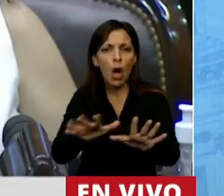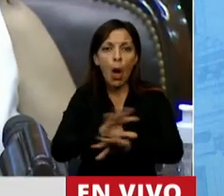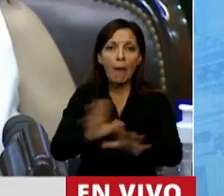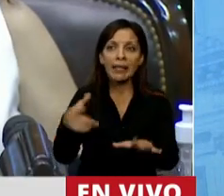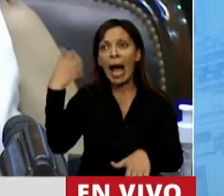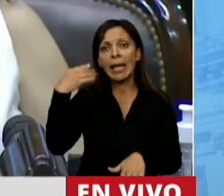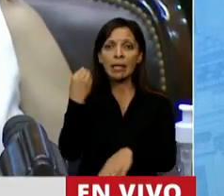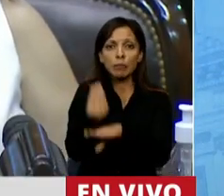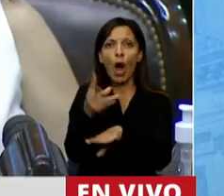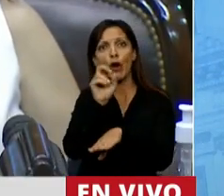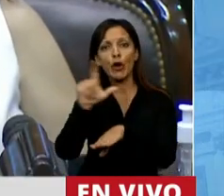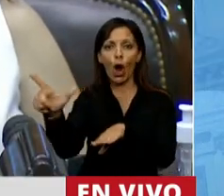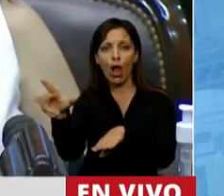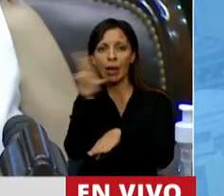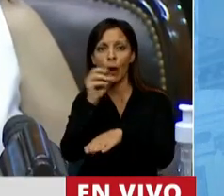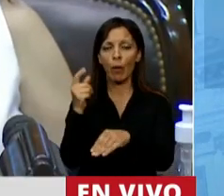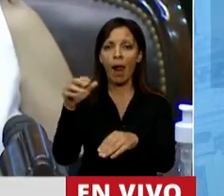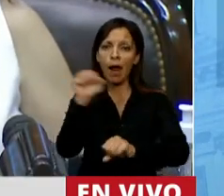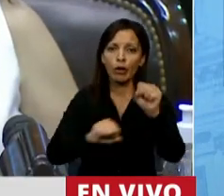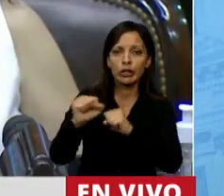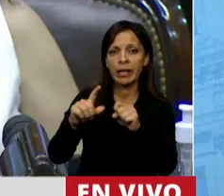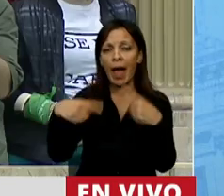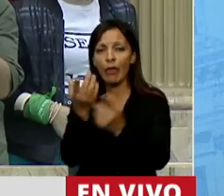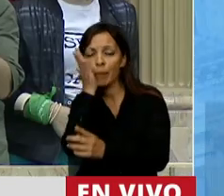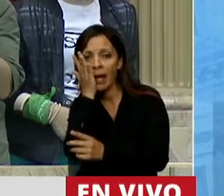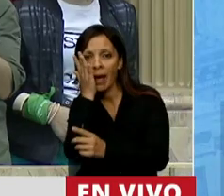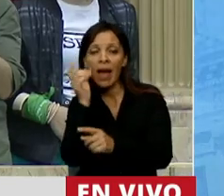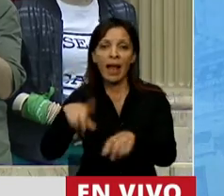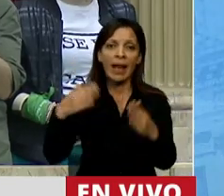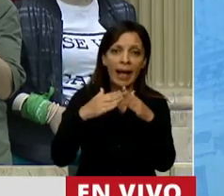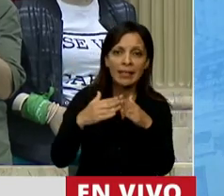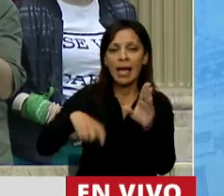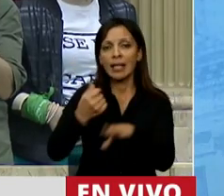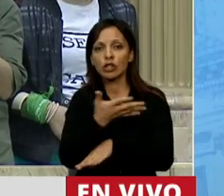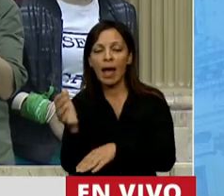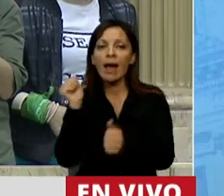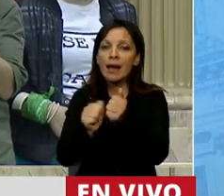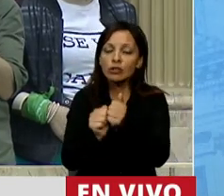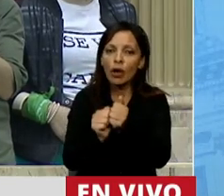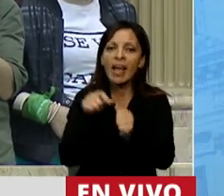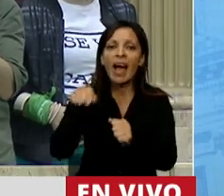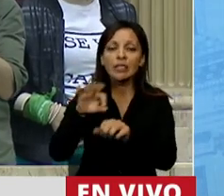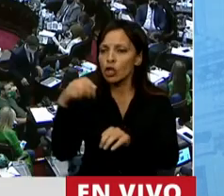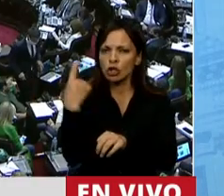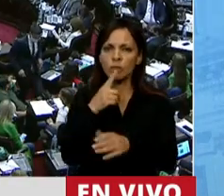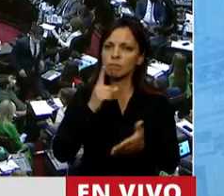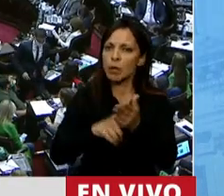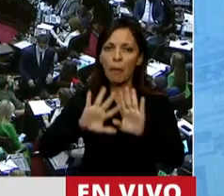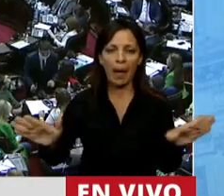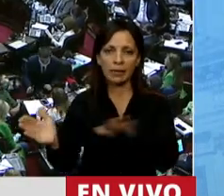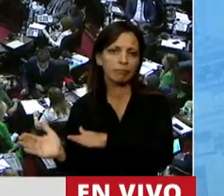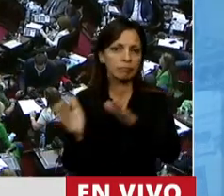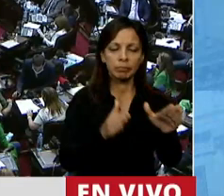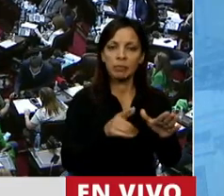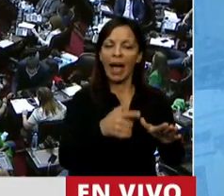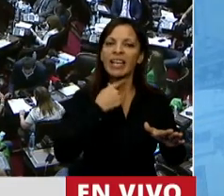reservado en la historia, que era la cocina y el dormitorio, de la casa, de la sociedad y de la historia, y que tenemos nuestro proyecto y ponemos nuestro